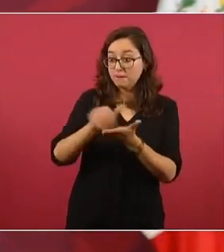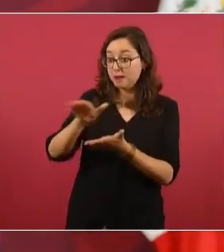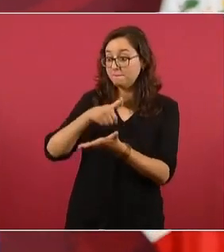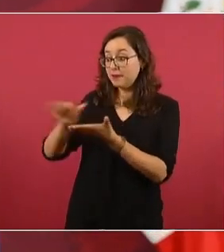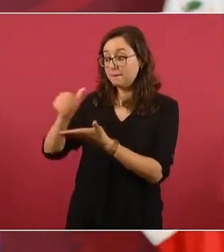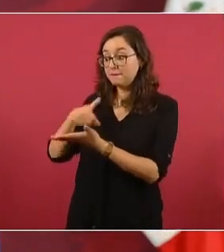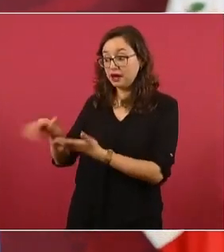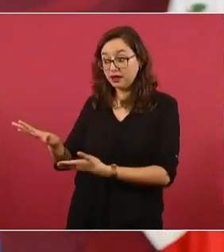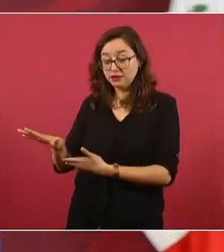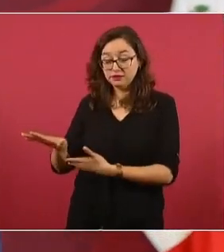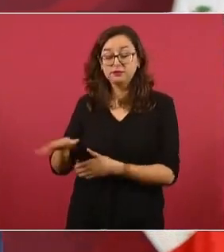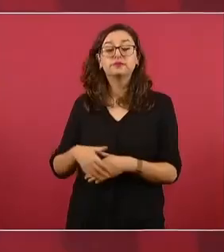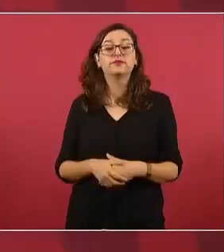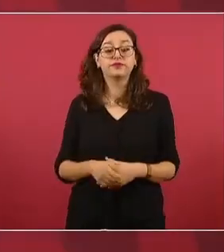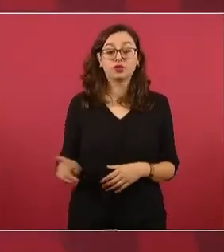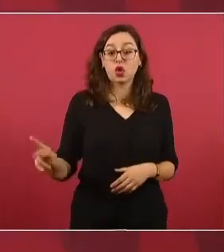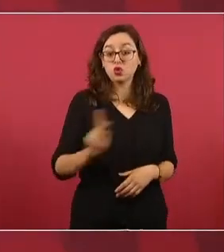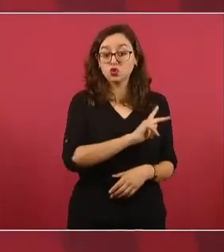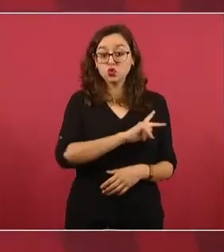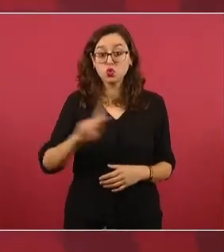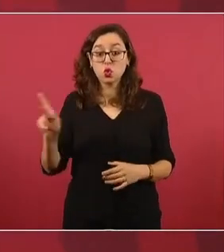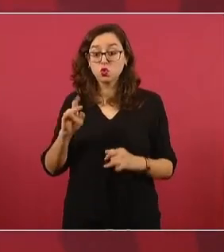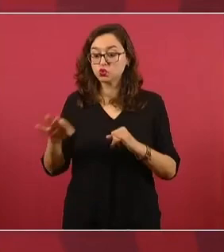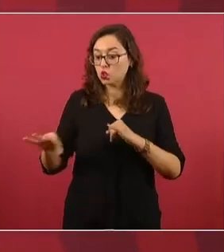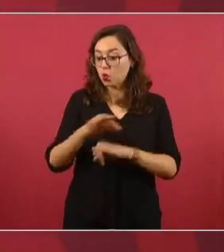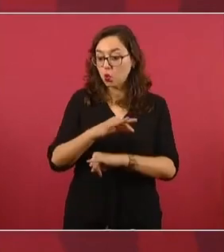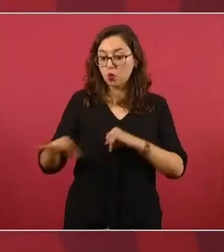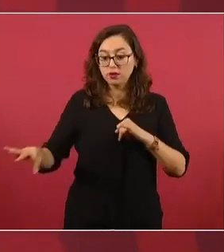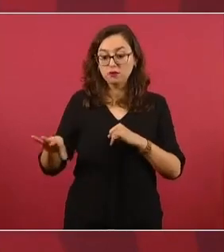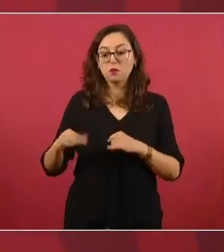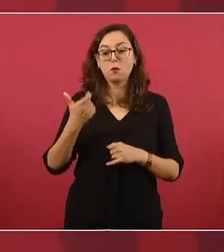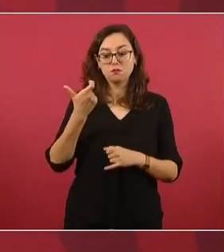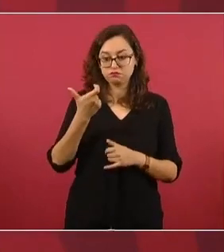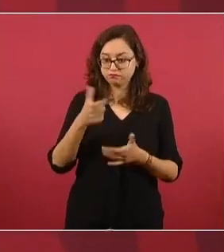recibieron un pago.